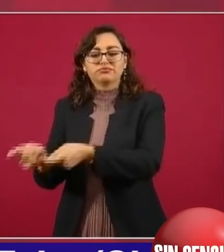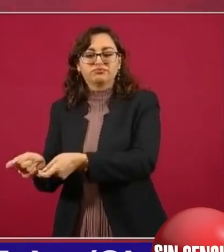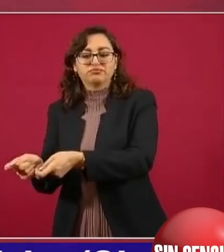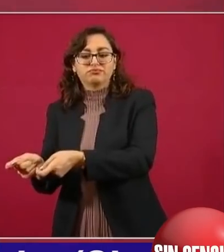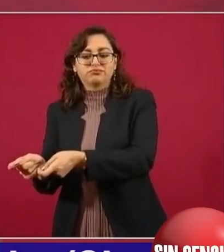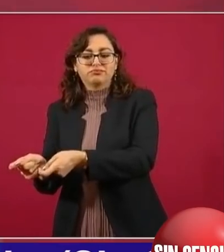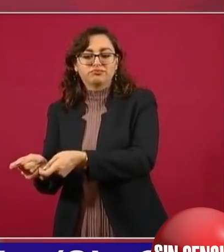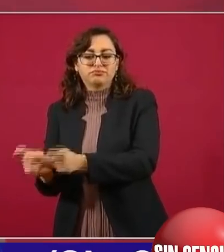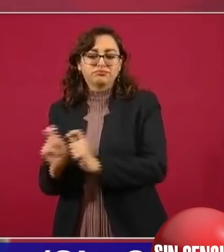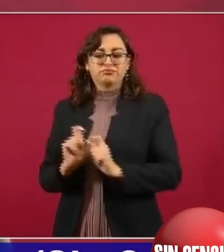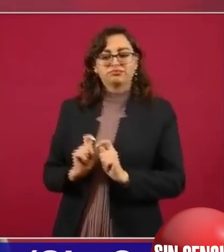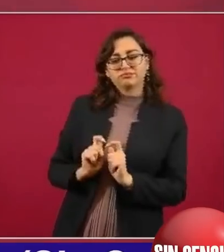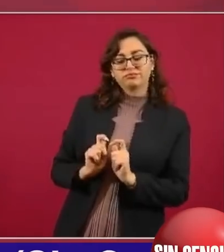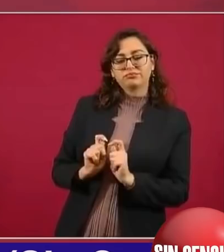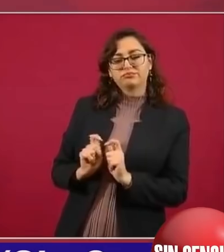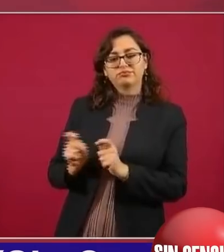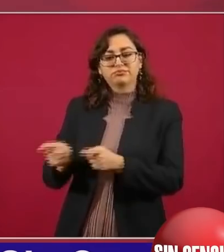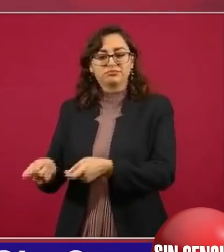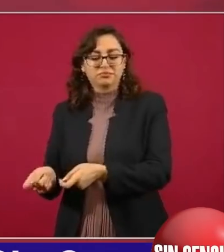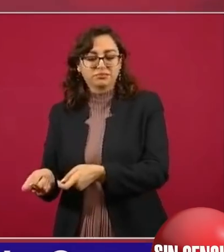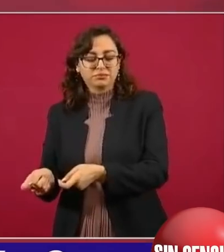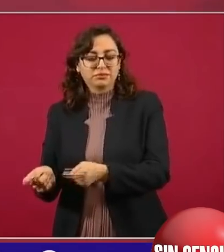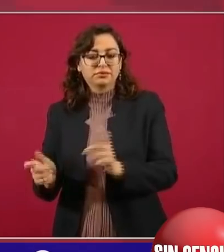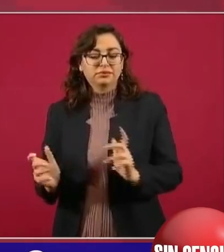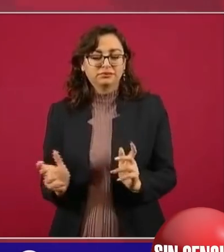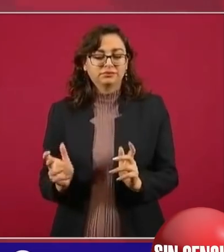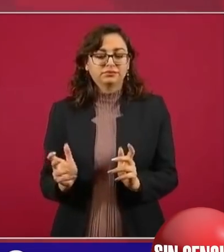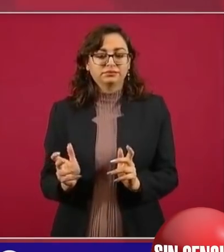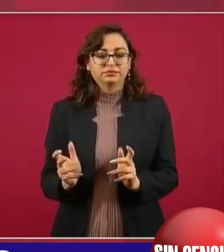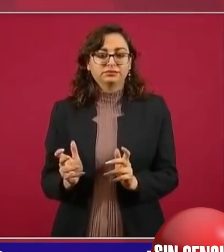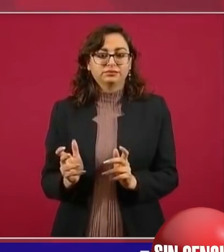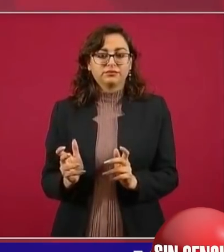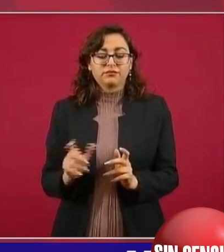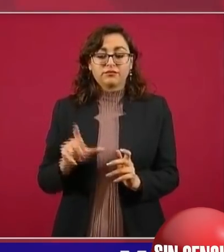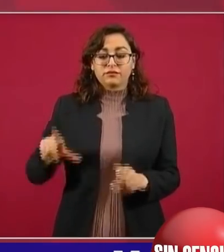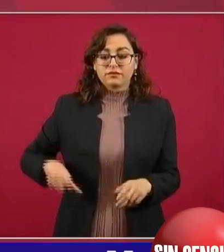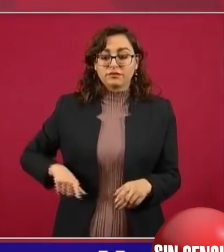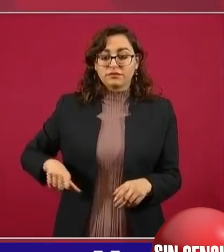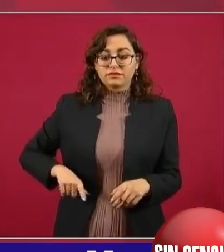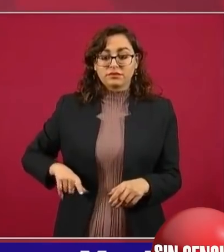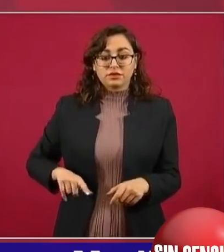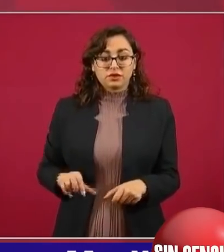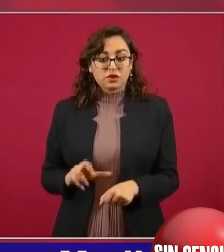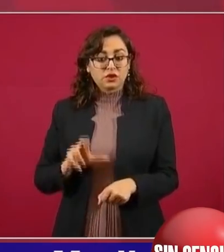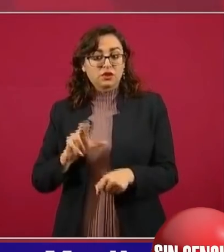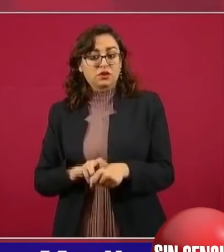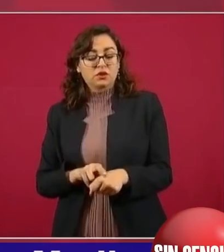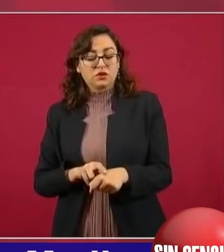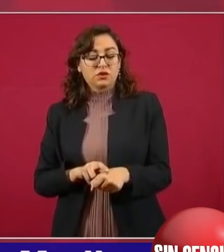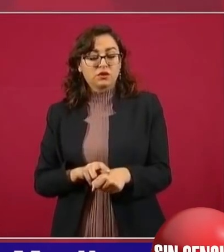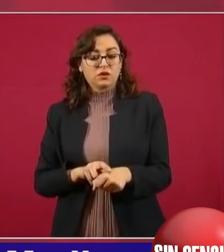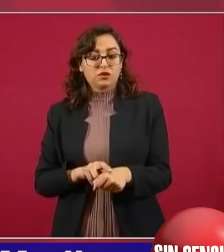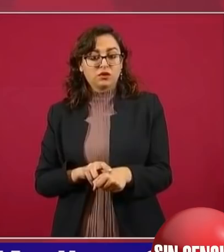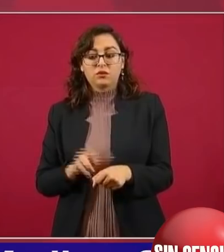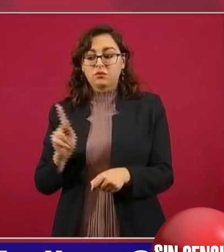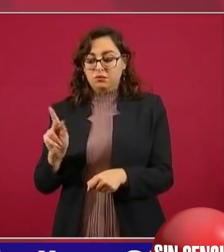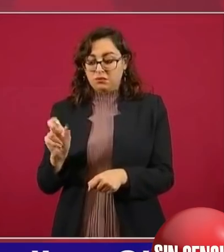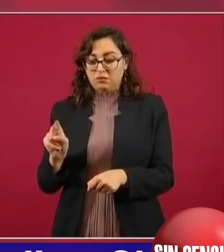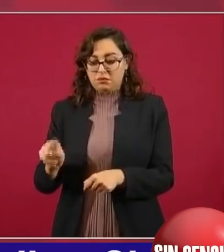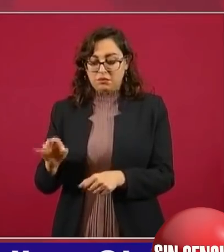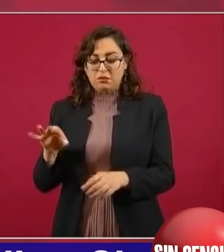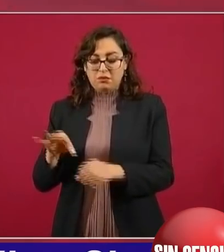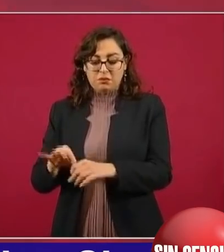Entregan la primera gubernatura, no quiere decir que no hayan ganado los panistas en